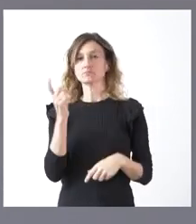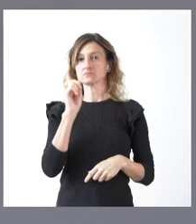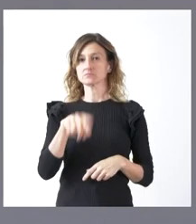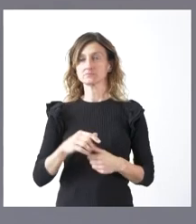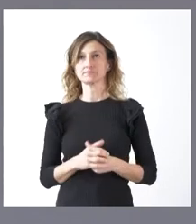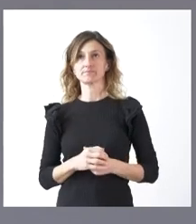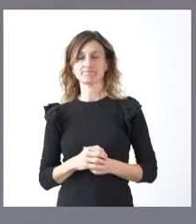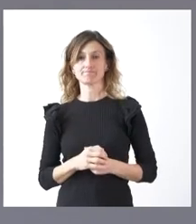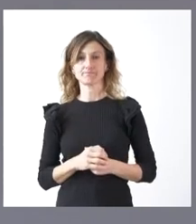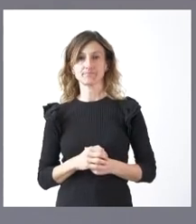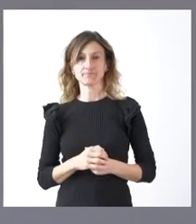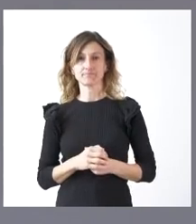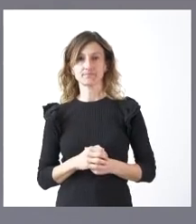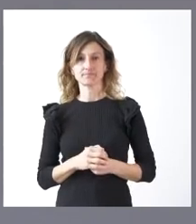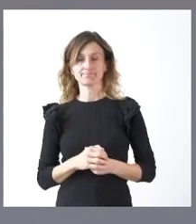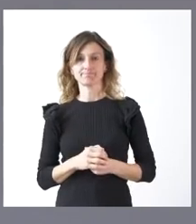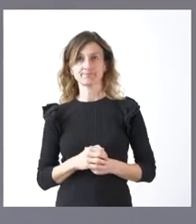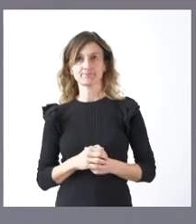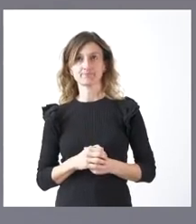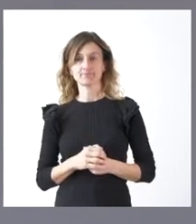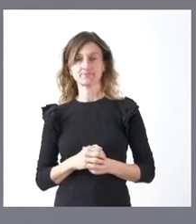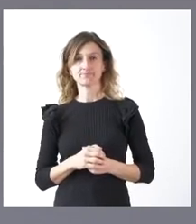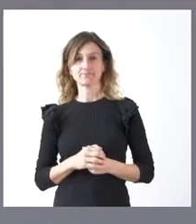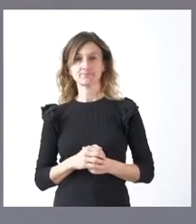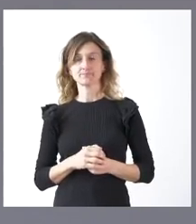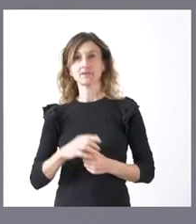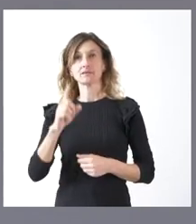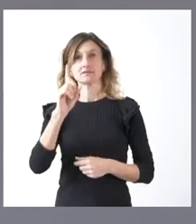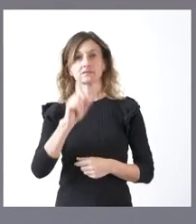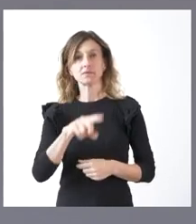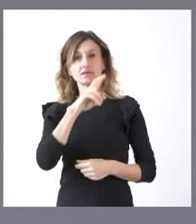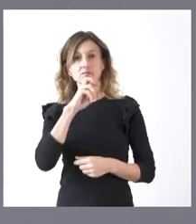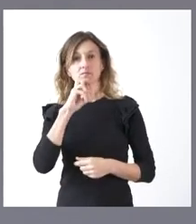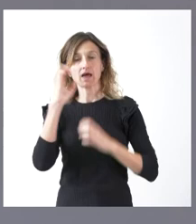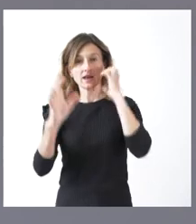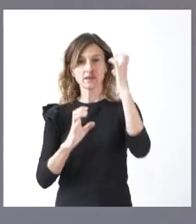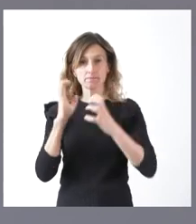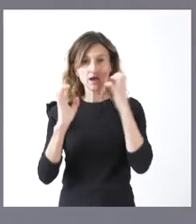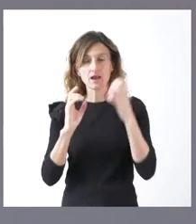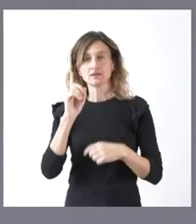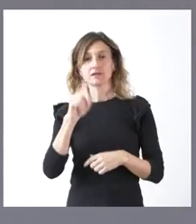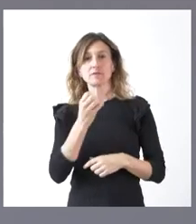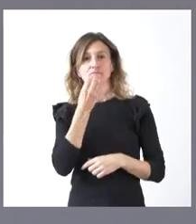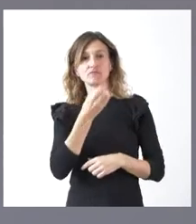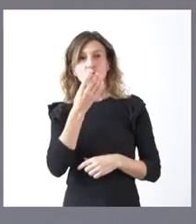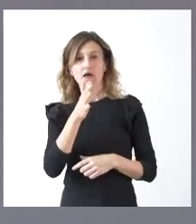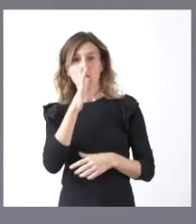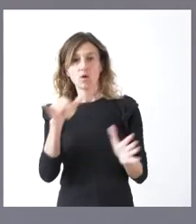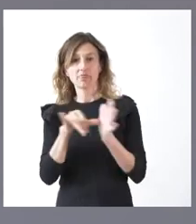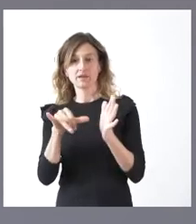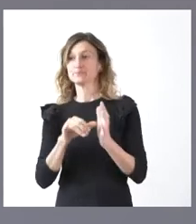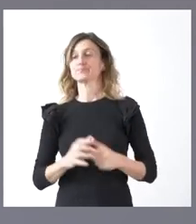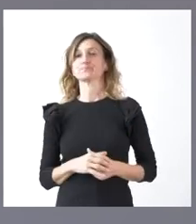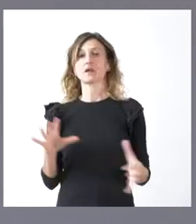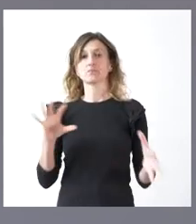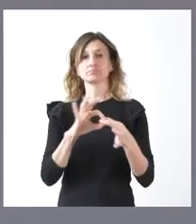es la la pervivencia de la fauna y de la flora acuícola Son elementos